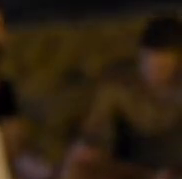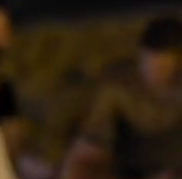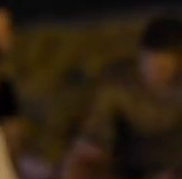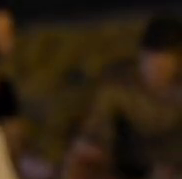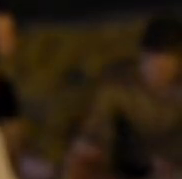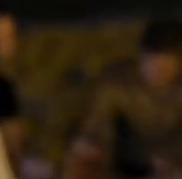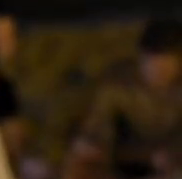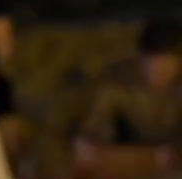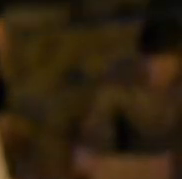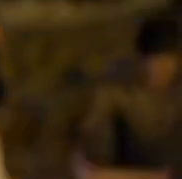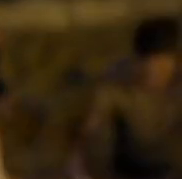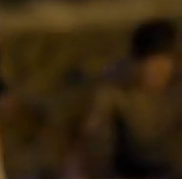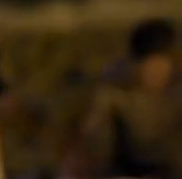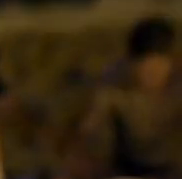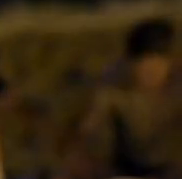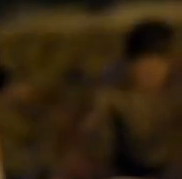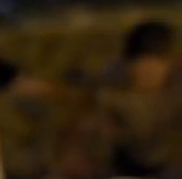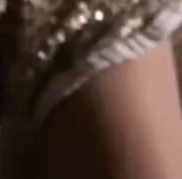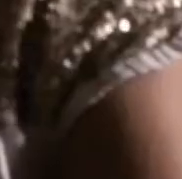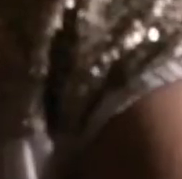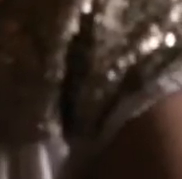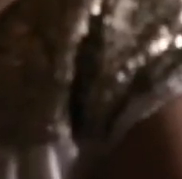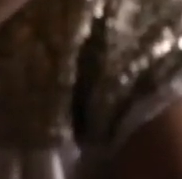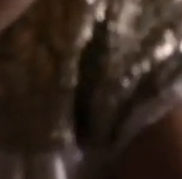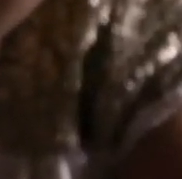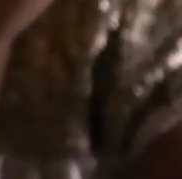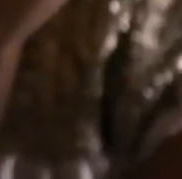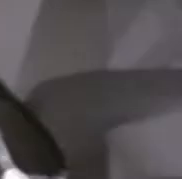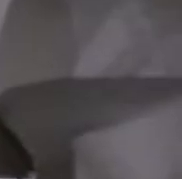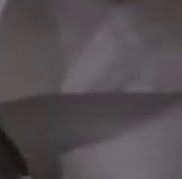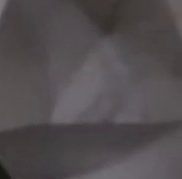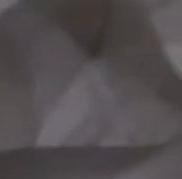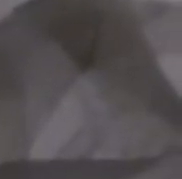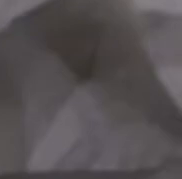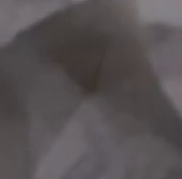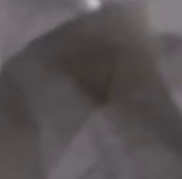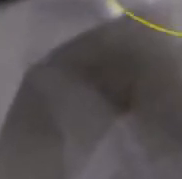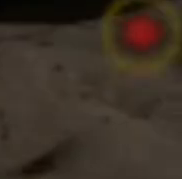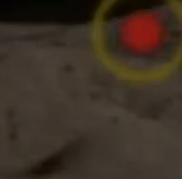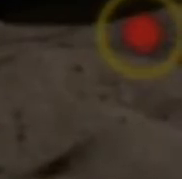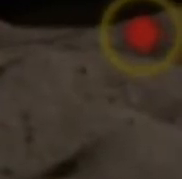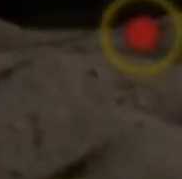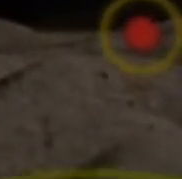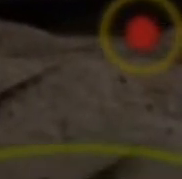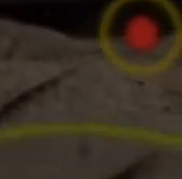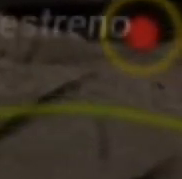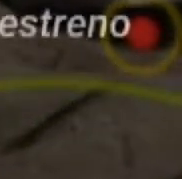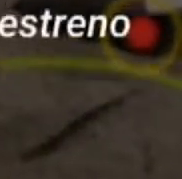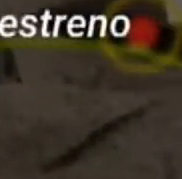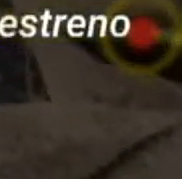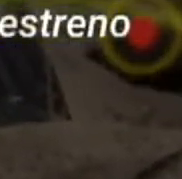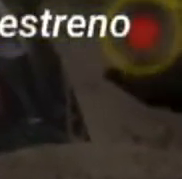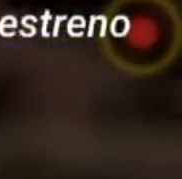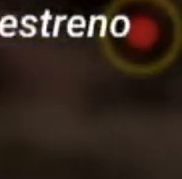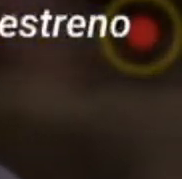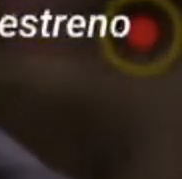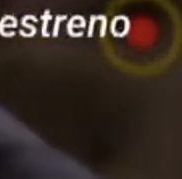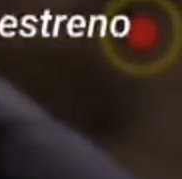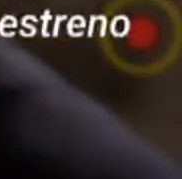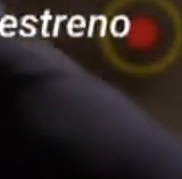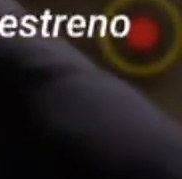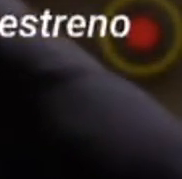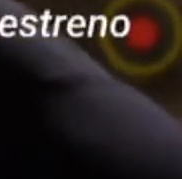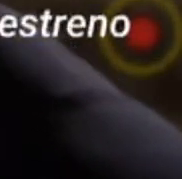humano es extraordinario. Locura, capítulo de estreno. Ramón Jenner presenta Esto es